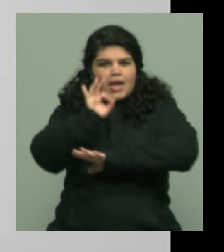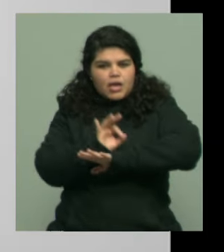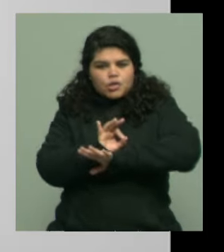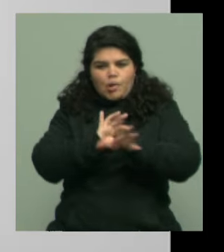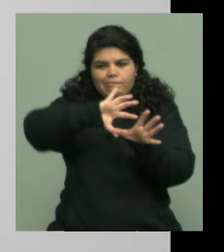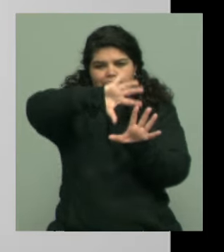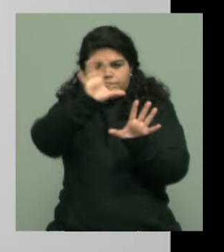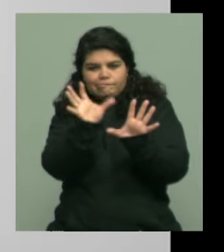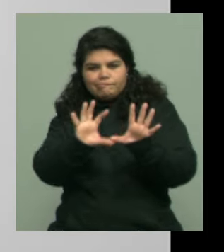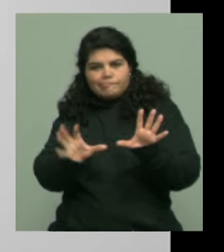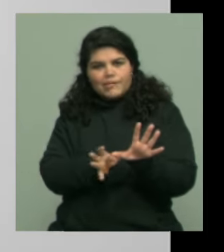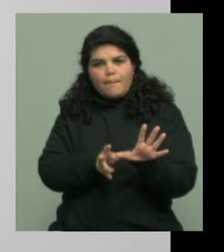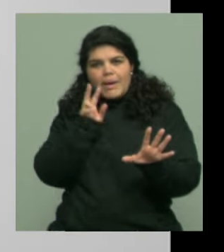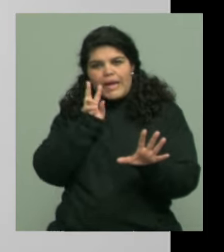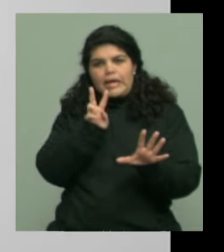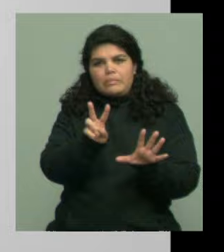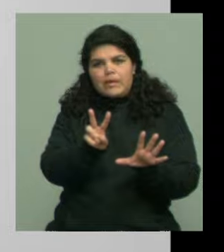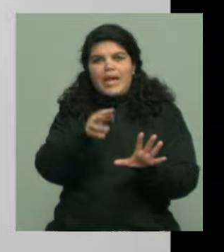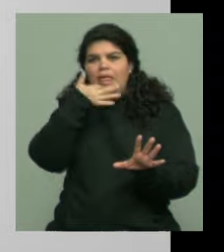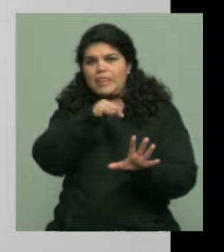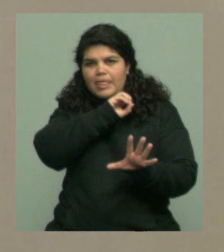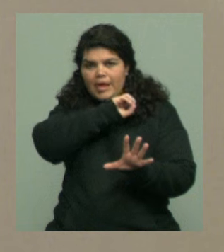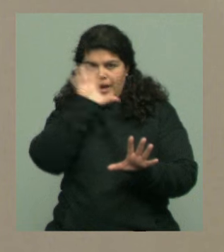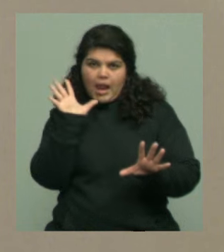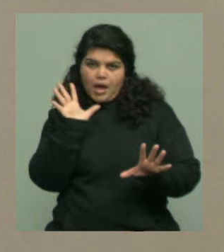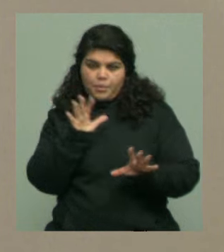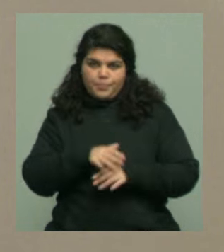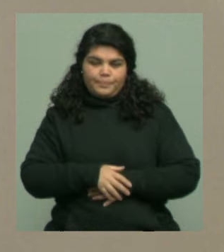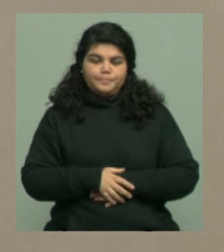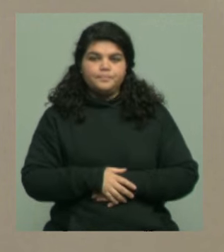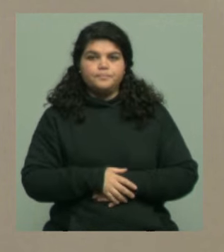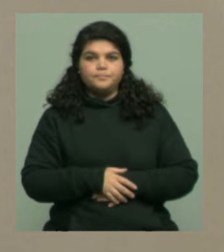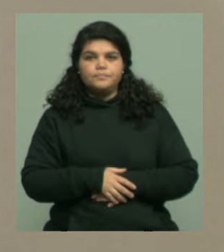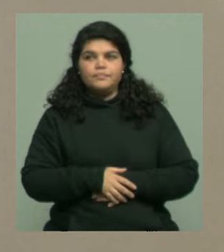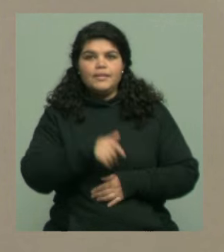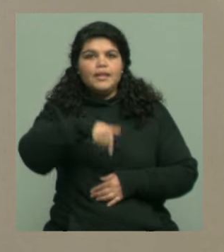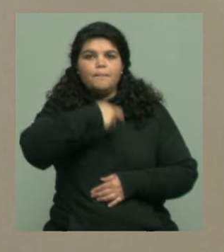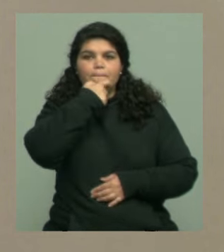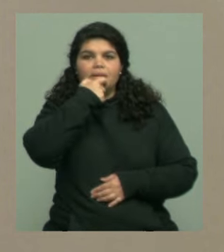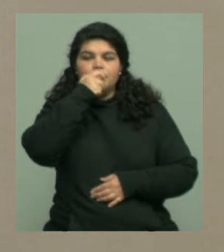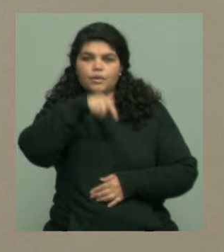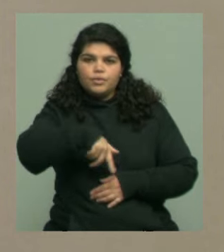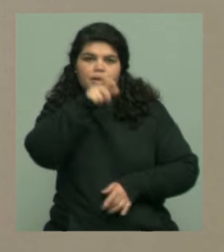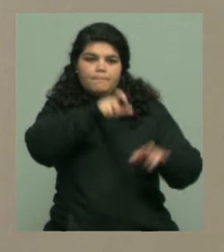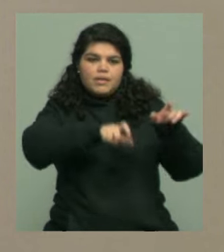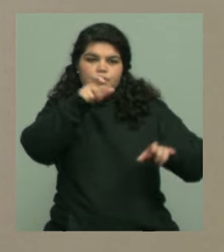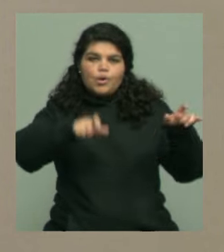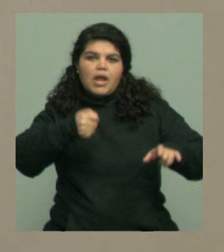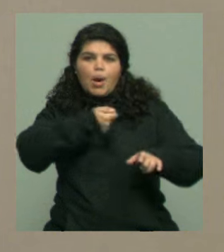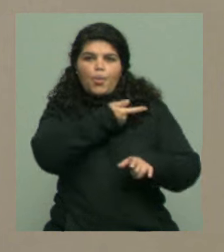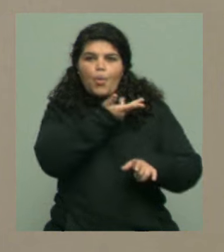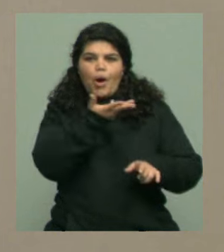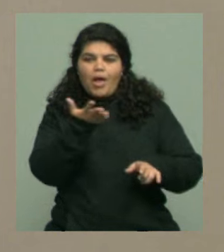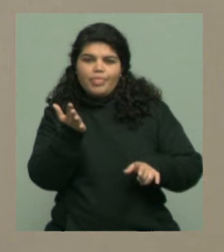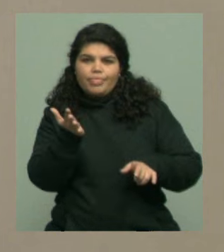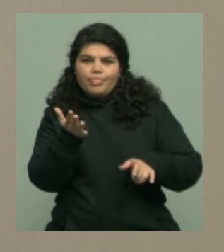y leer el tablero. Bueno, en Mendoza, ¿cuánta gente hay que practique esto? Porque, bueno, estamos